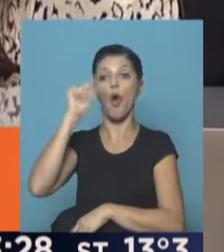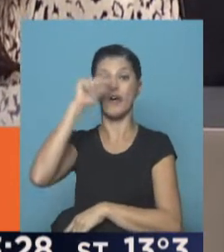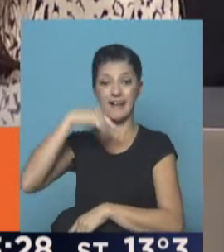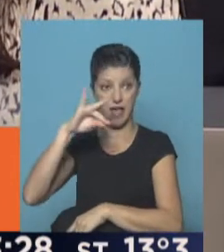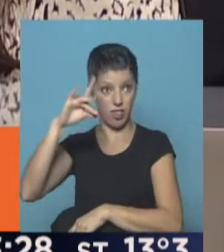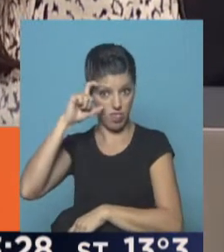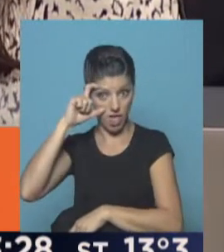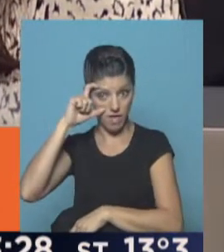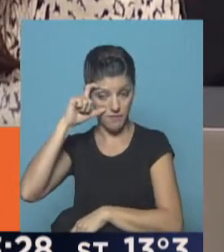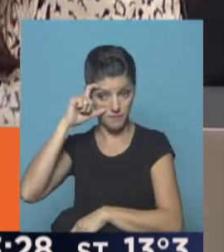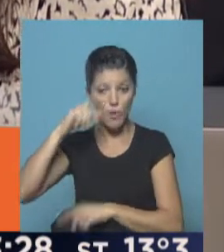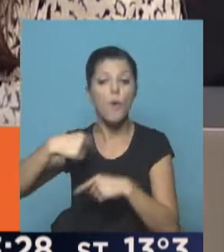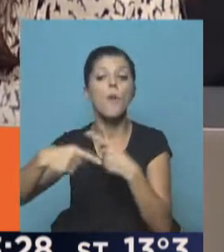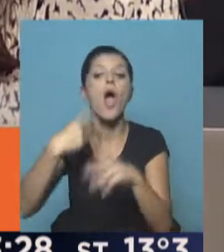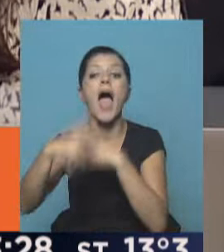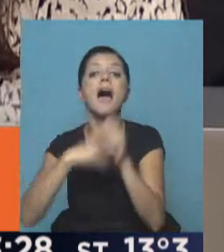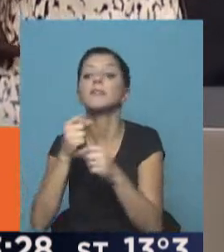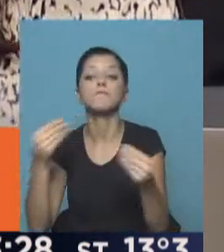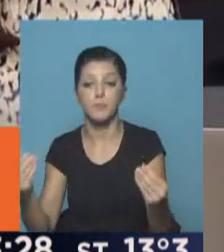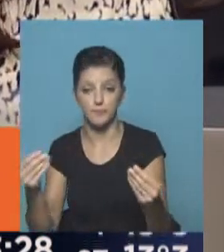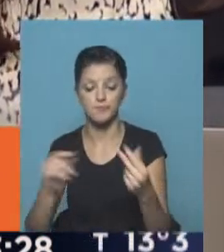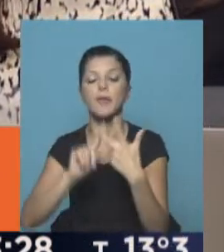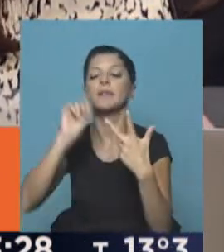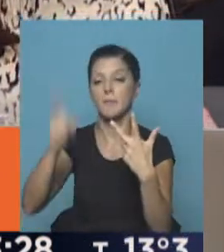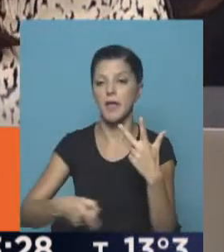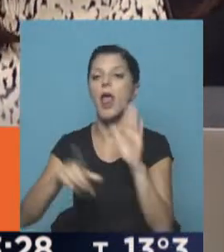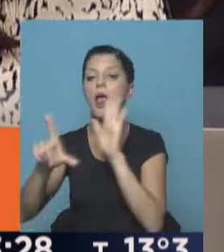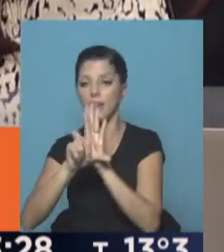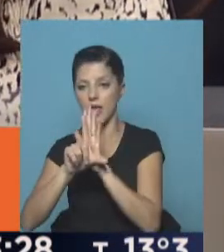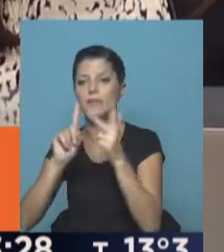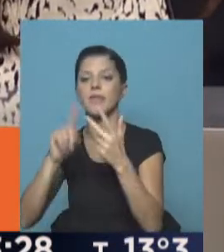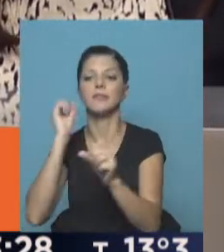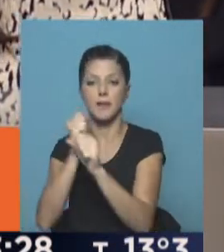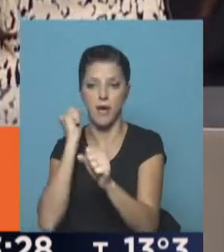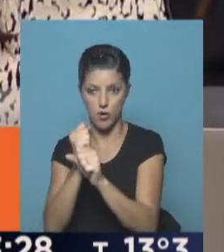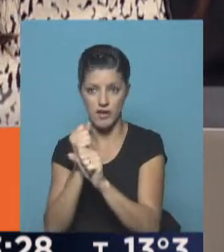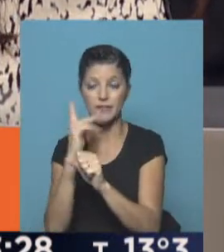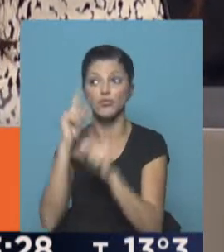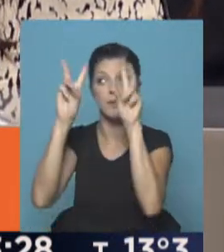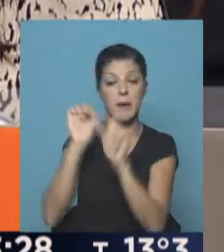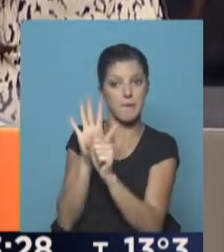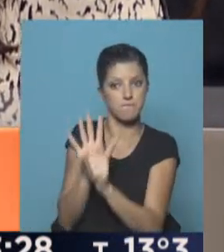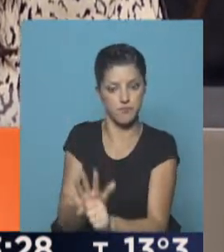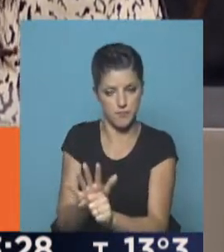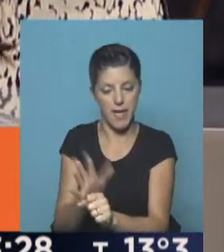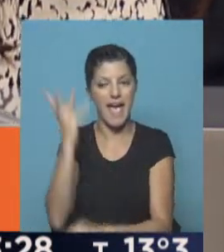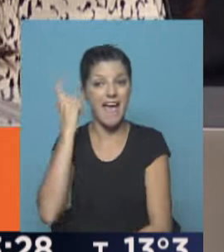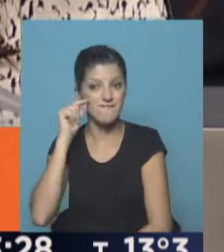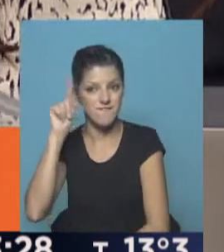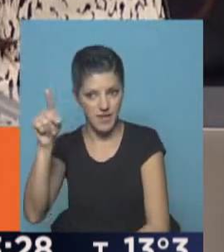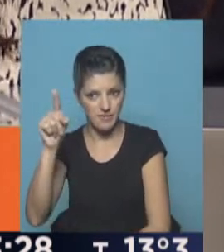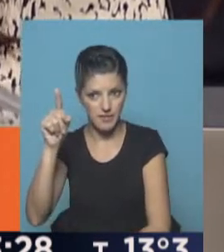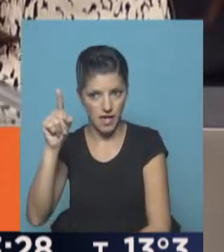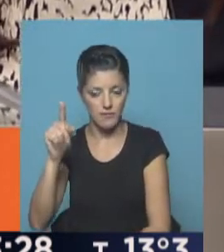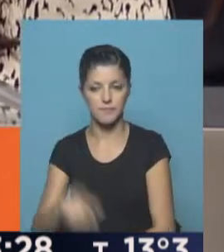lado también la liberalización de la legislación laboral, que es como en Francia un tabú. Francia tiene un peso